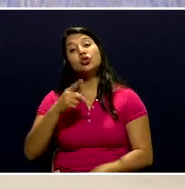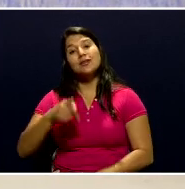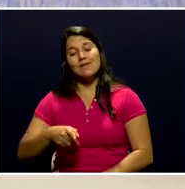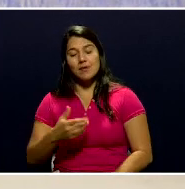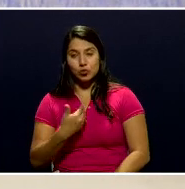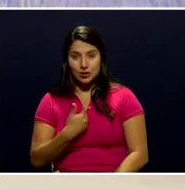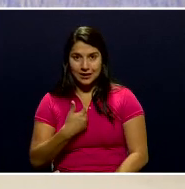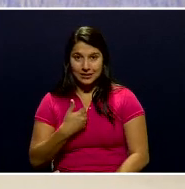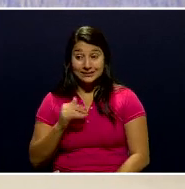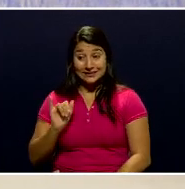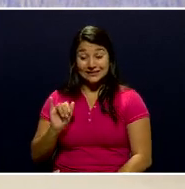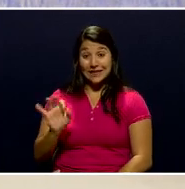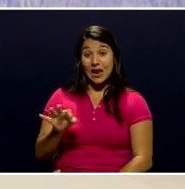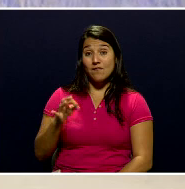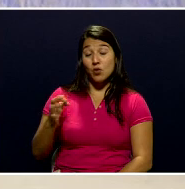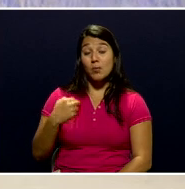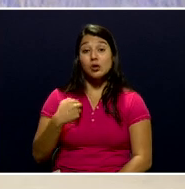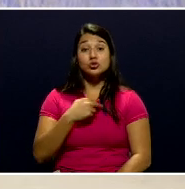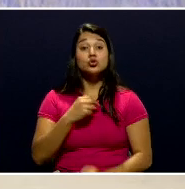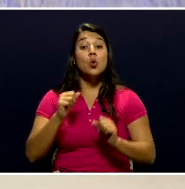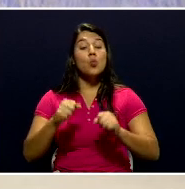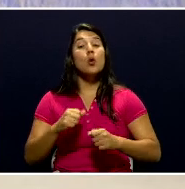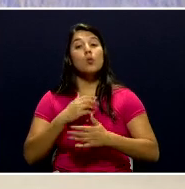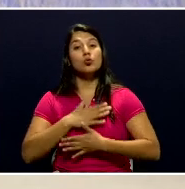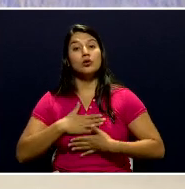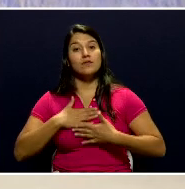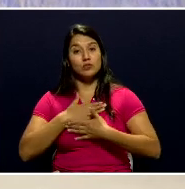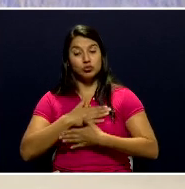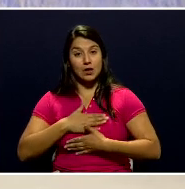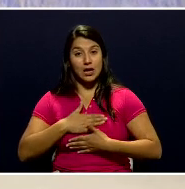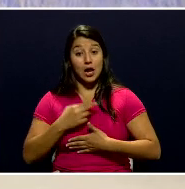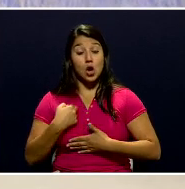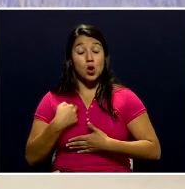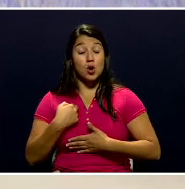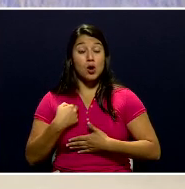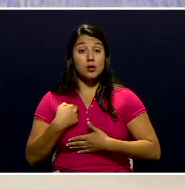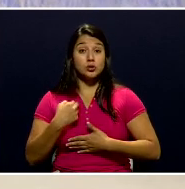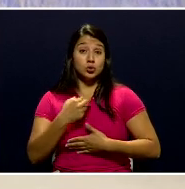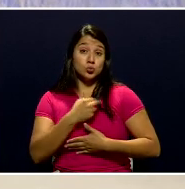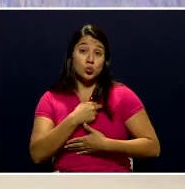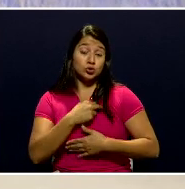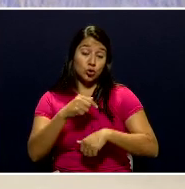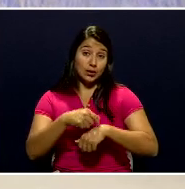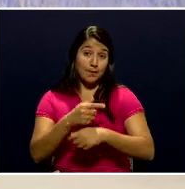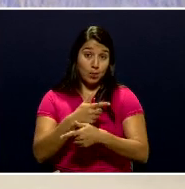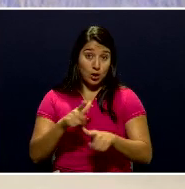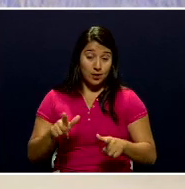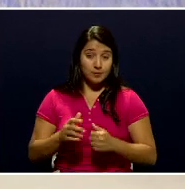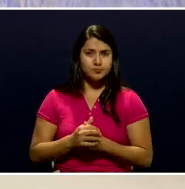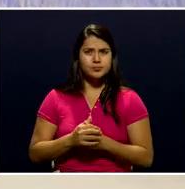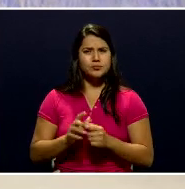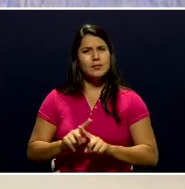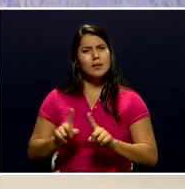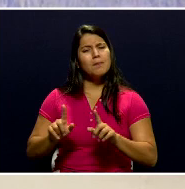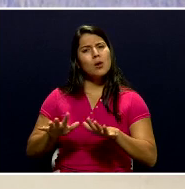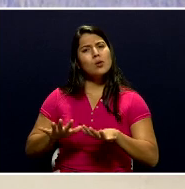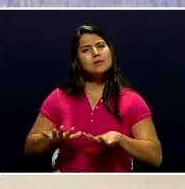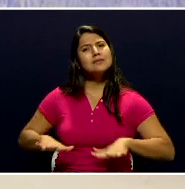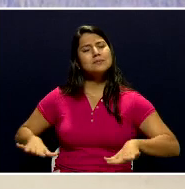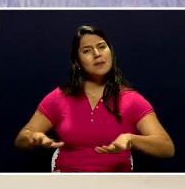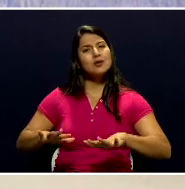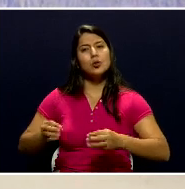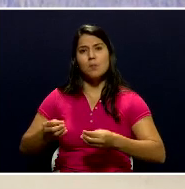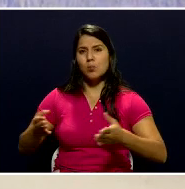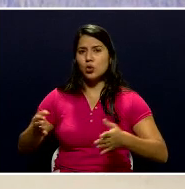la forma como podríamos disfrutar principalmente nuestro tiempo libre. Pero el espacio público